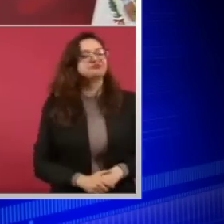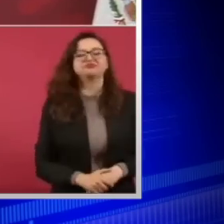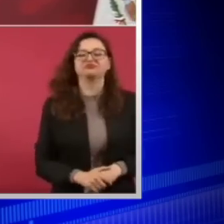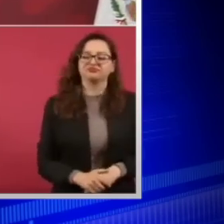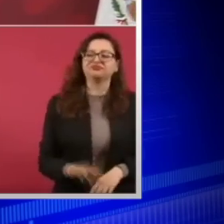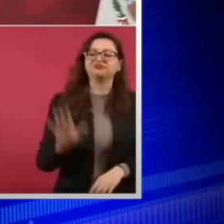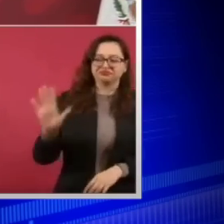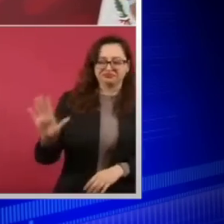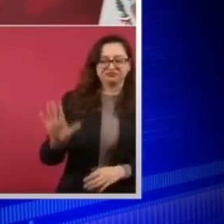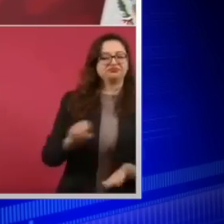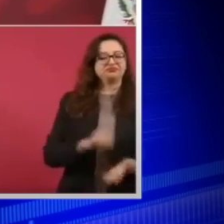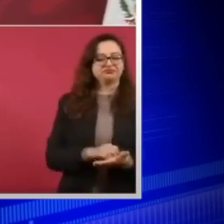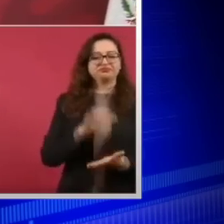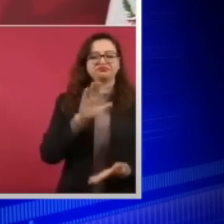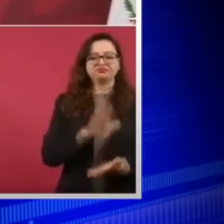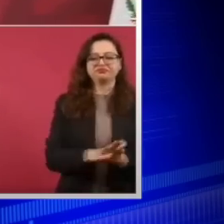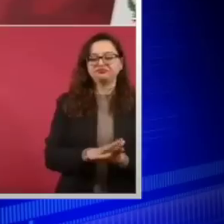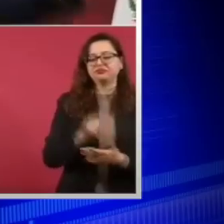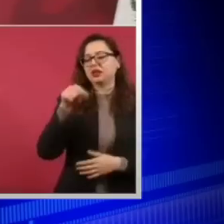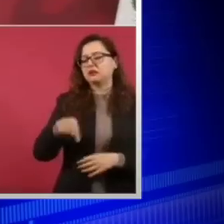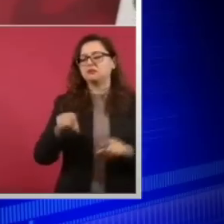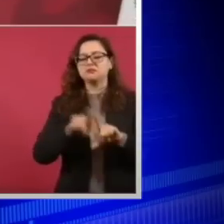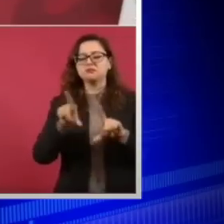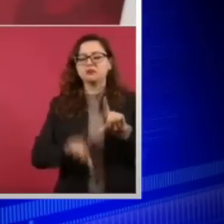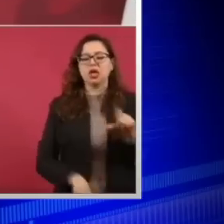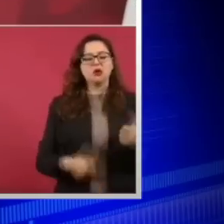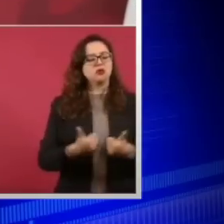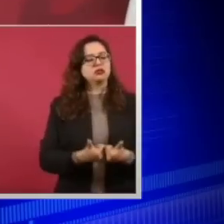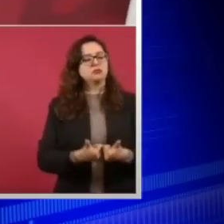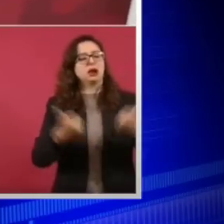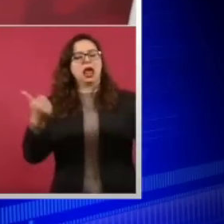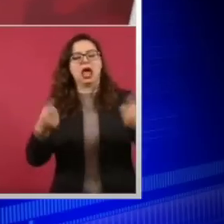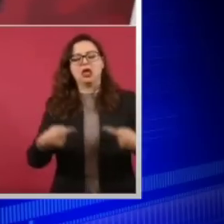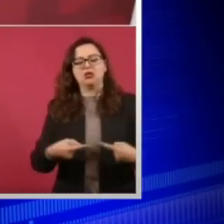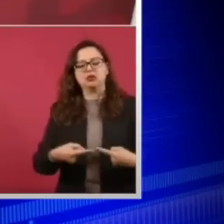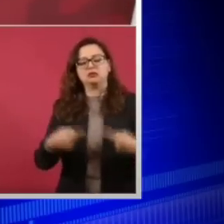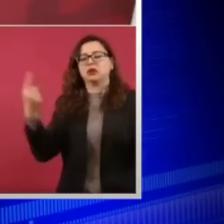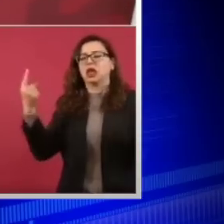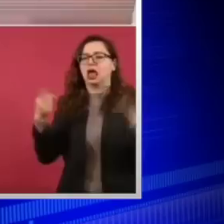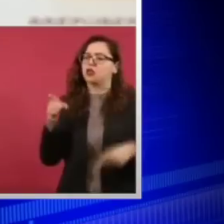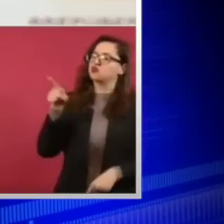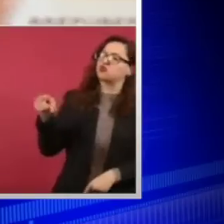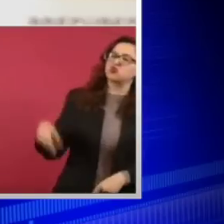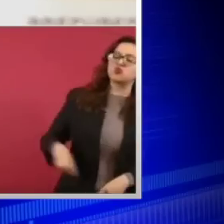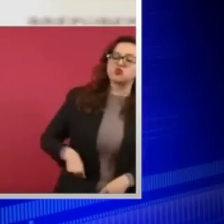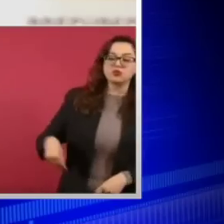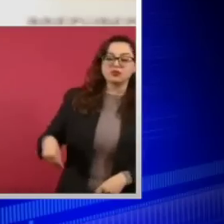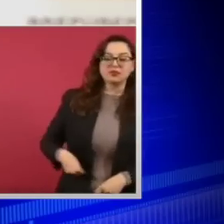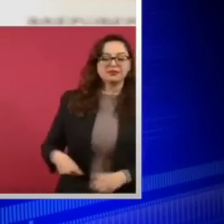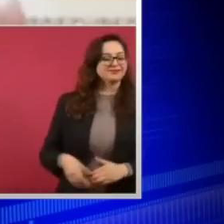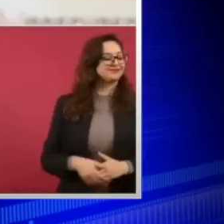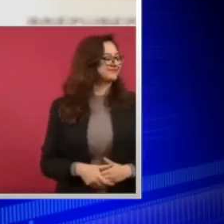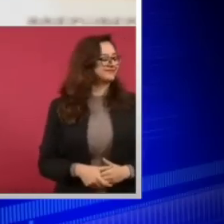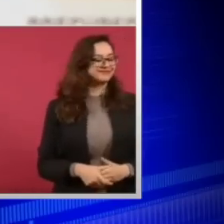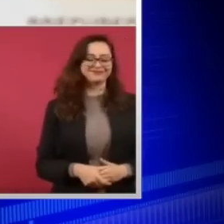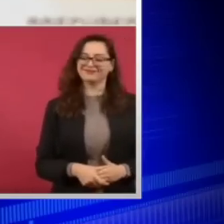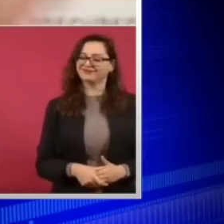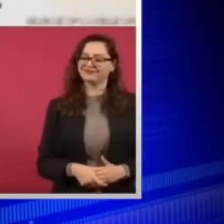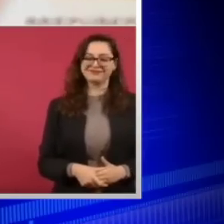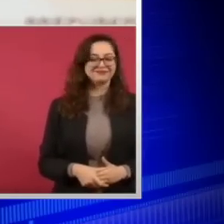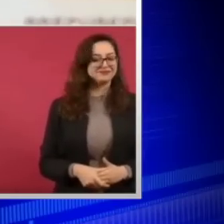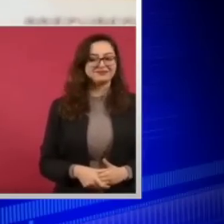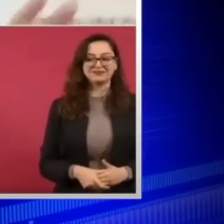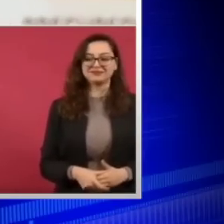una campaña de que en México hay polarización no esa unidad a toda Costa